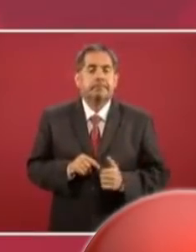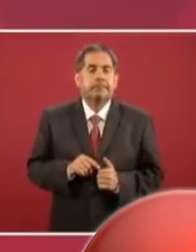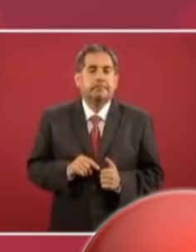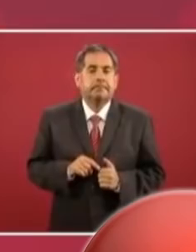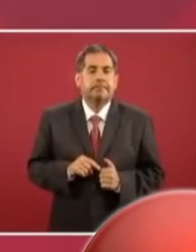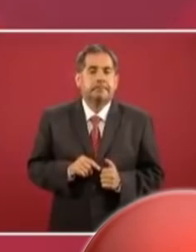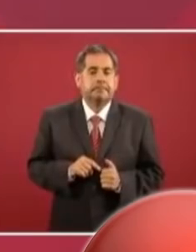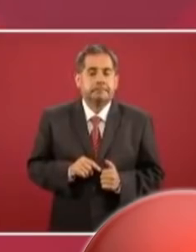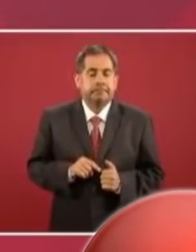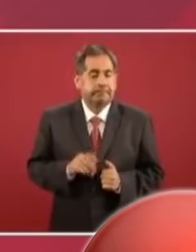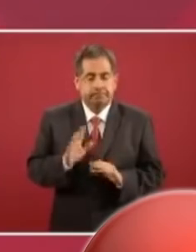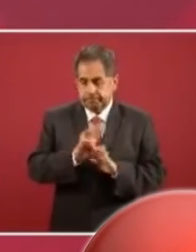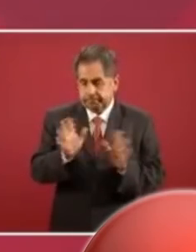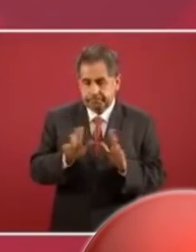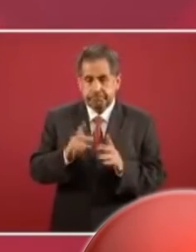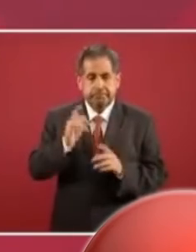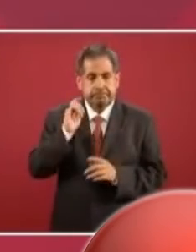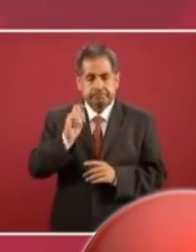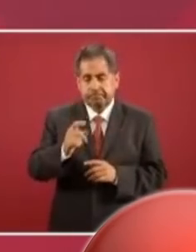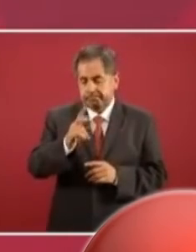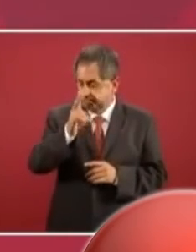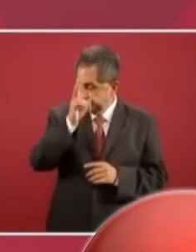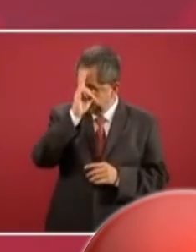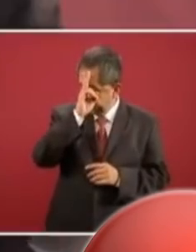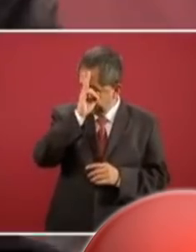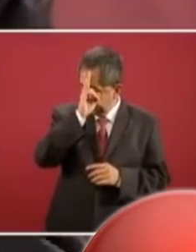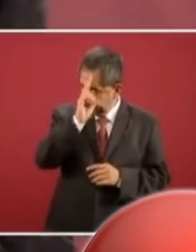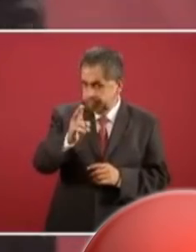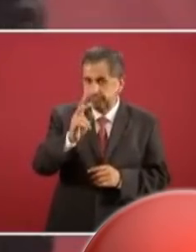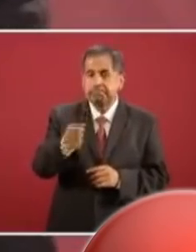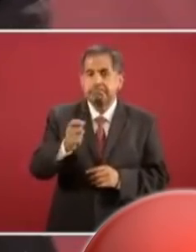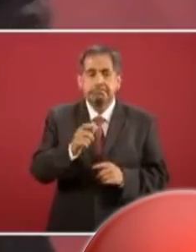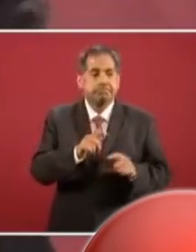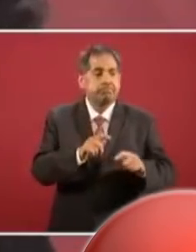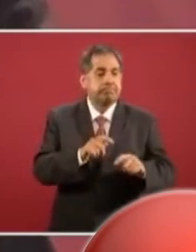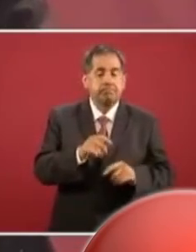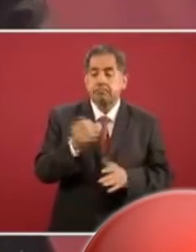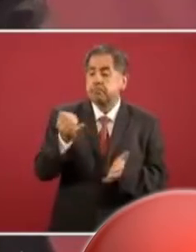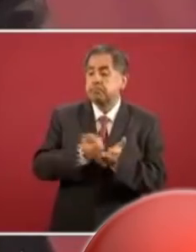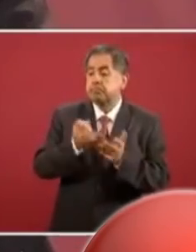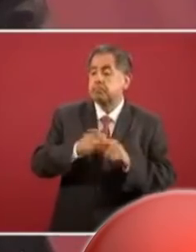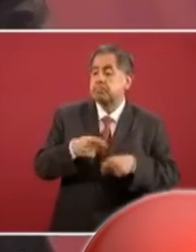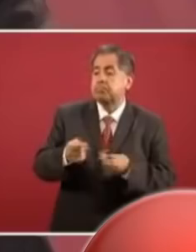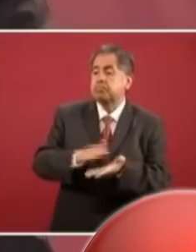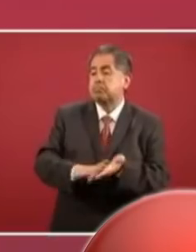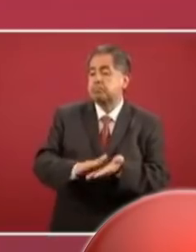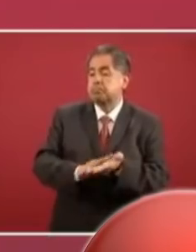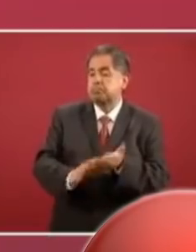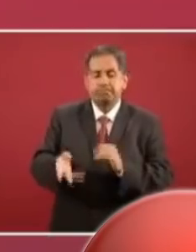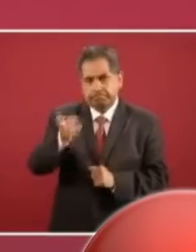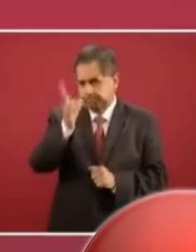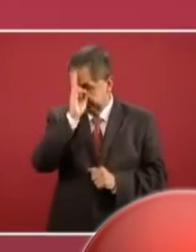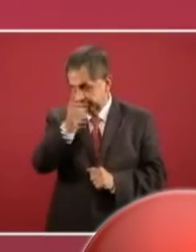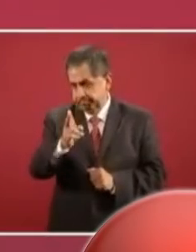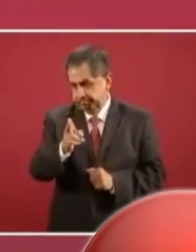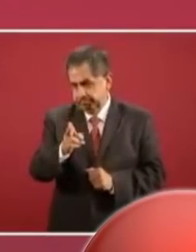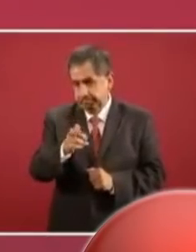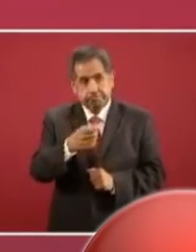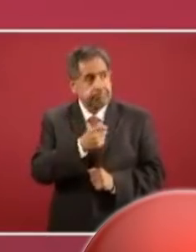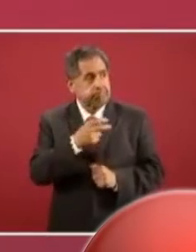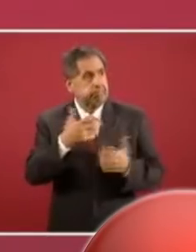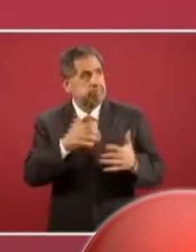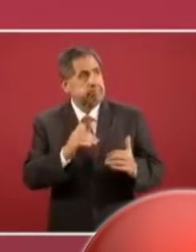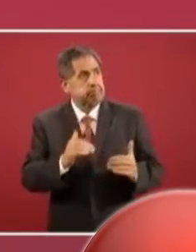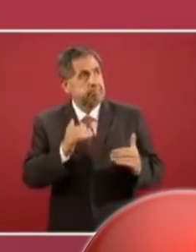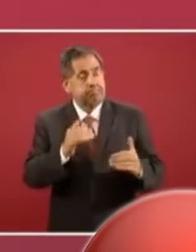que queda prohibida la condonación de impuestos para grandes